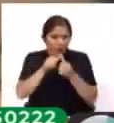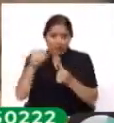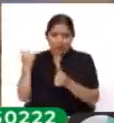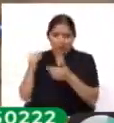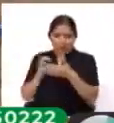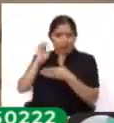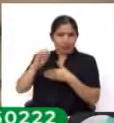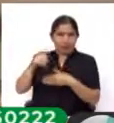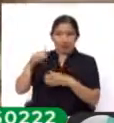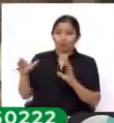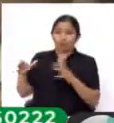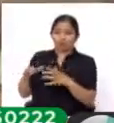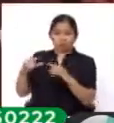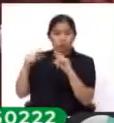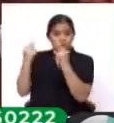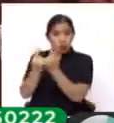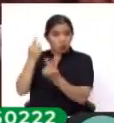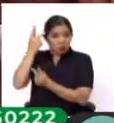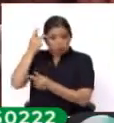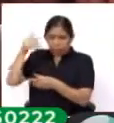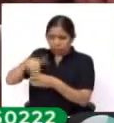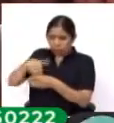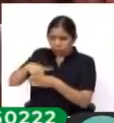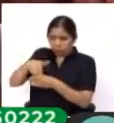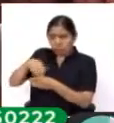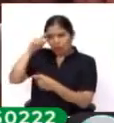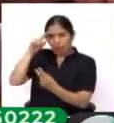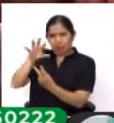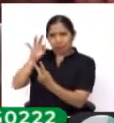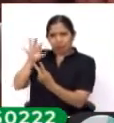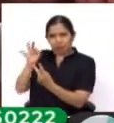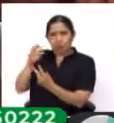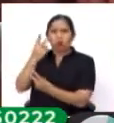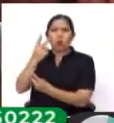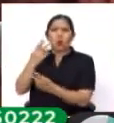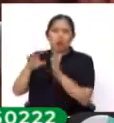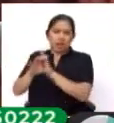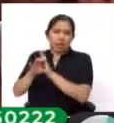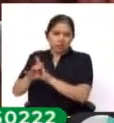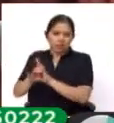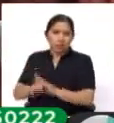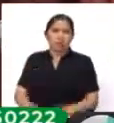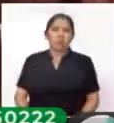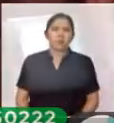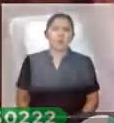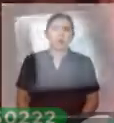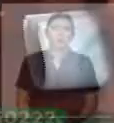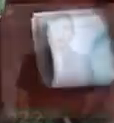primarias para elegir a los 9 binomios presidenciales que compitieron en candidaturas únicas.